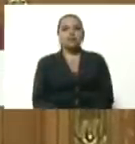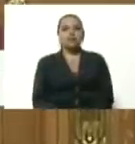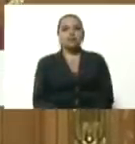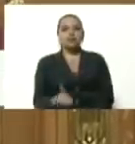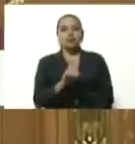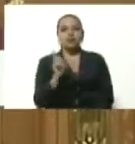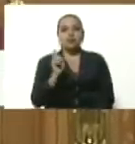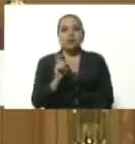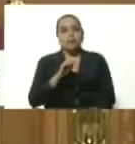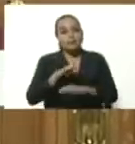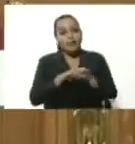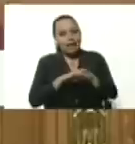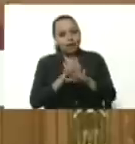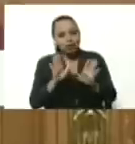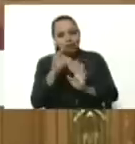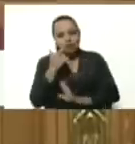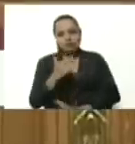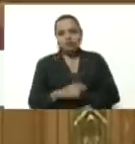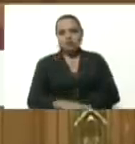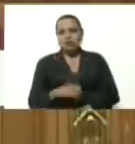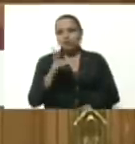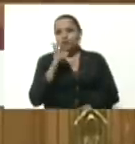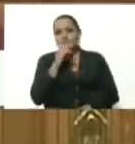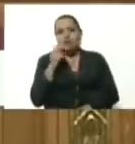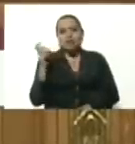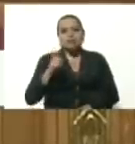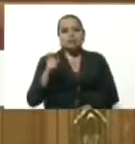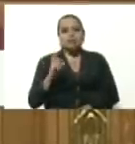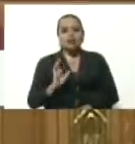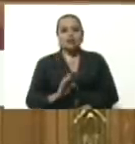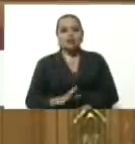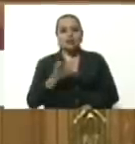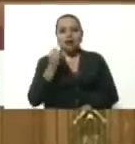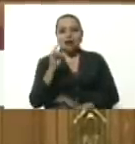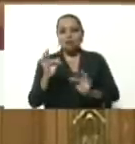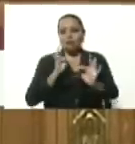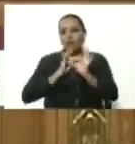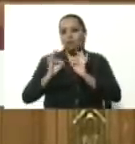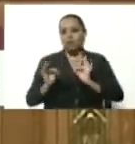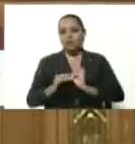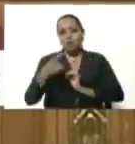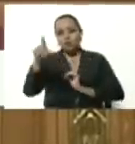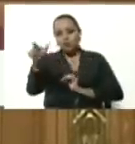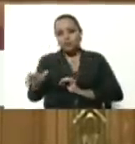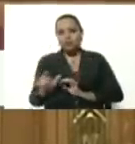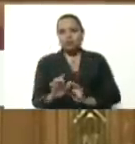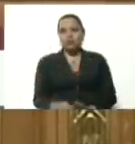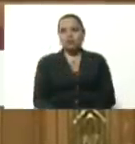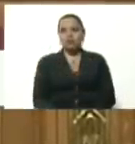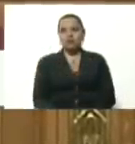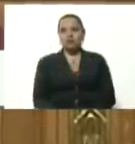necesario, perdóneme que lo diga, no es necesario exponerse o exponer a los demás.